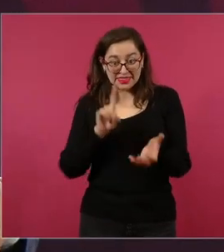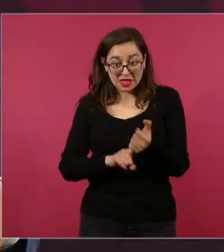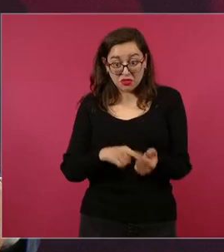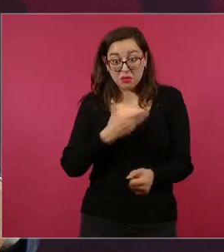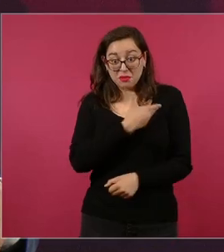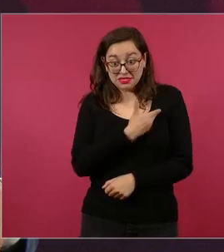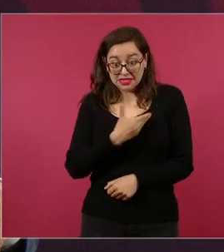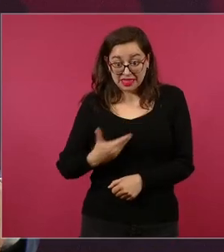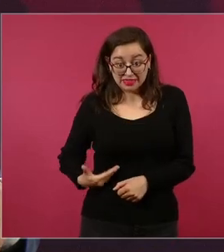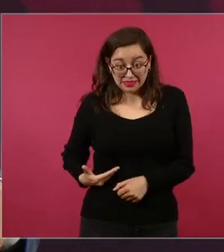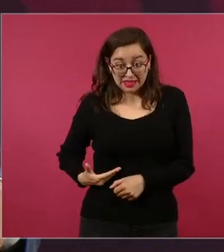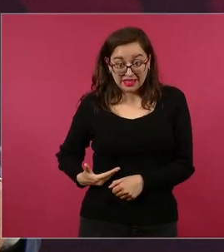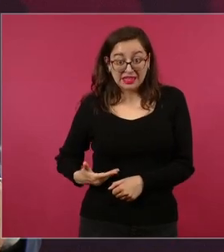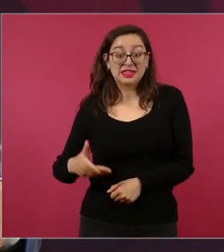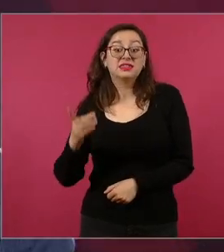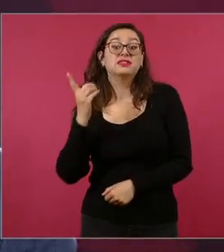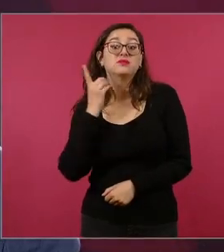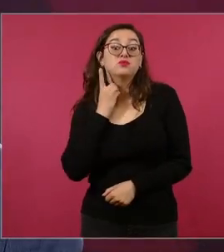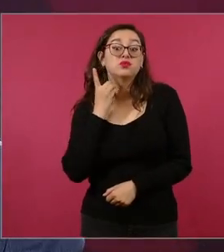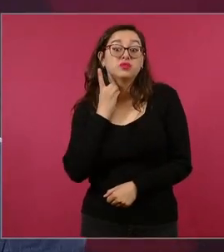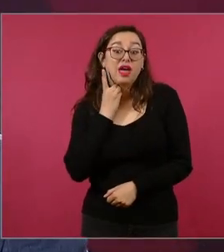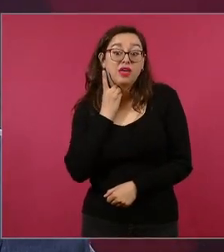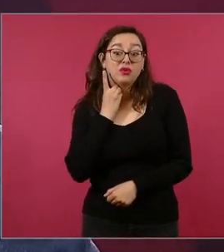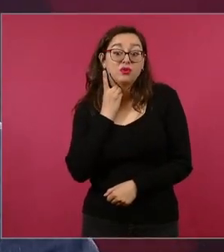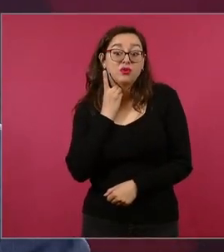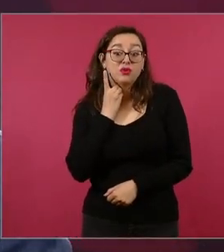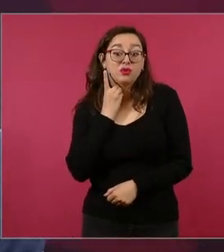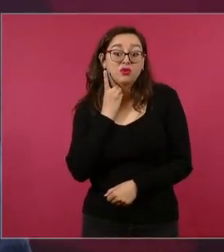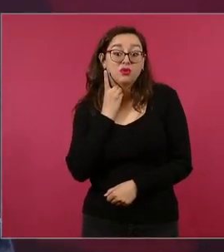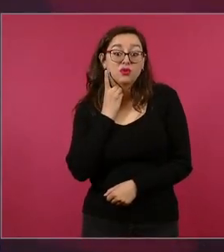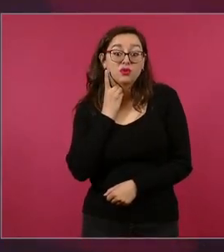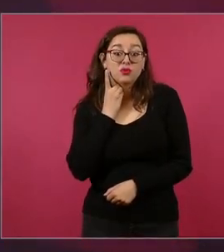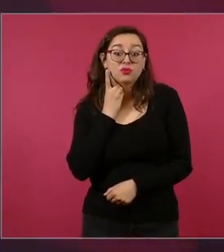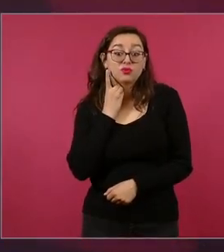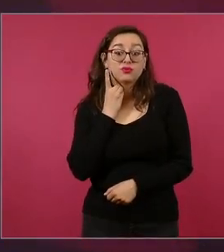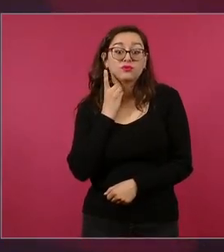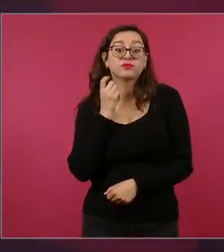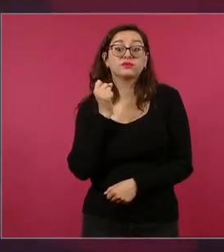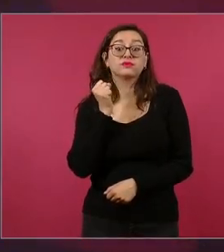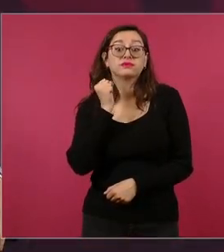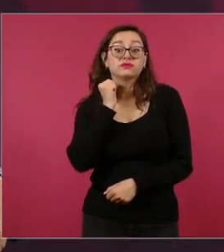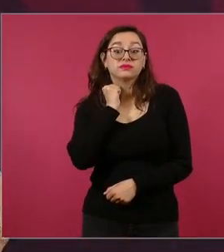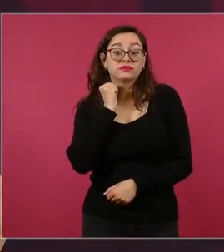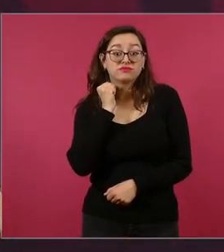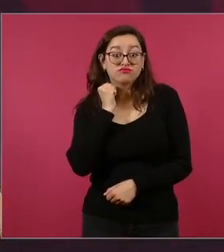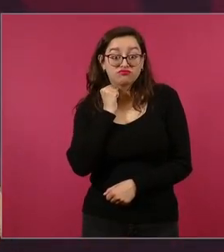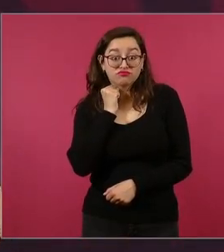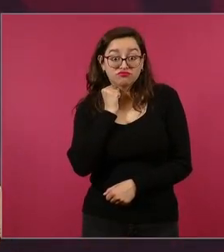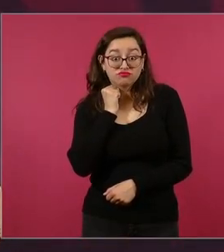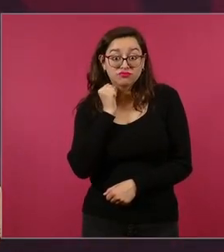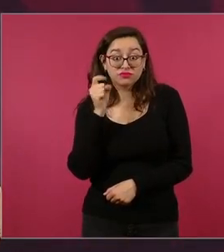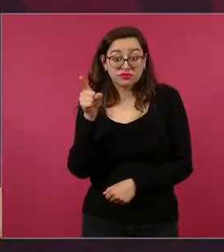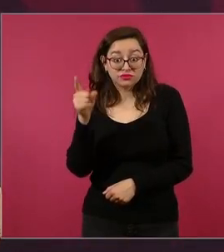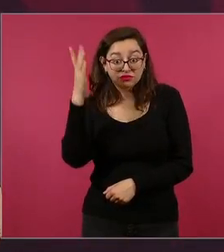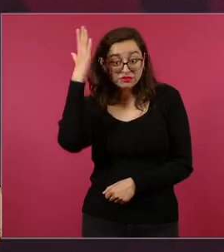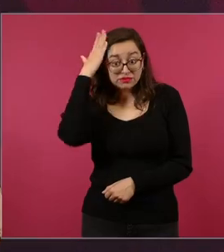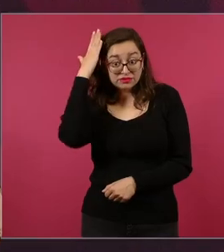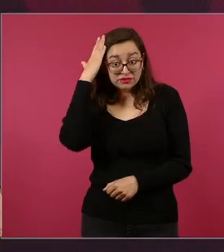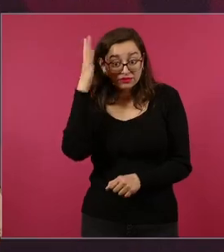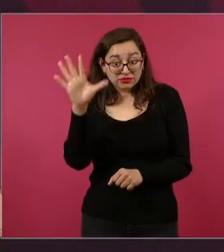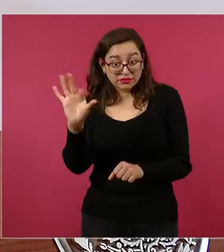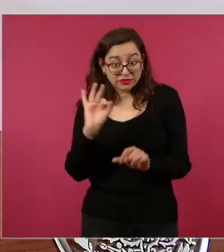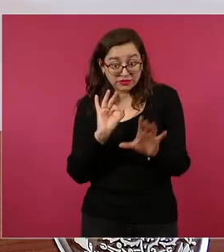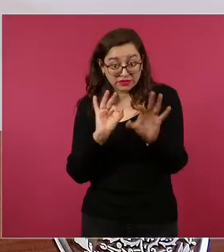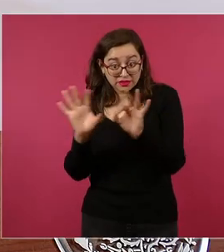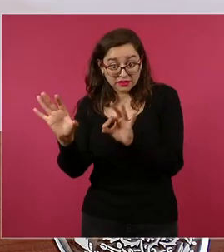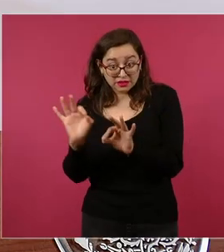designar al dirigente en la Cámara de Diputados y en la Cámara de Senadores. Y en los congresos estatales